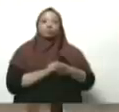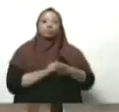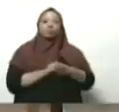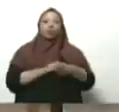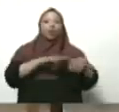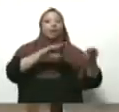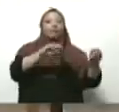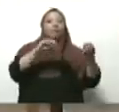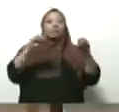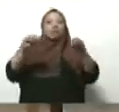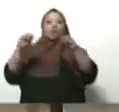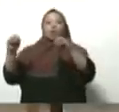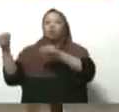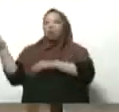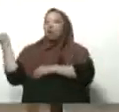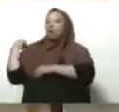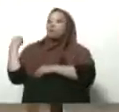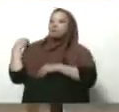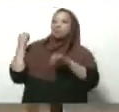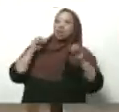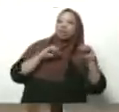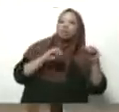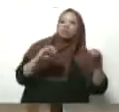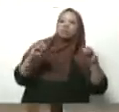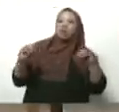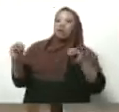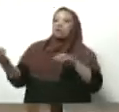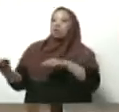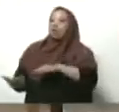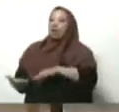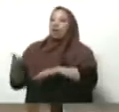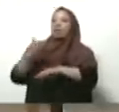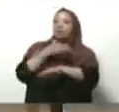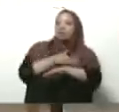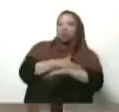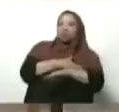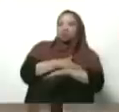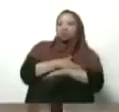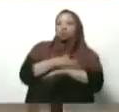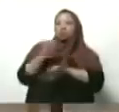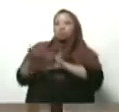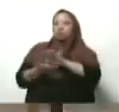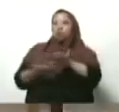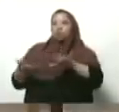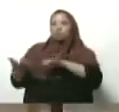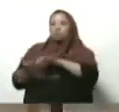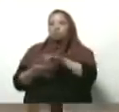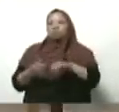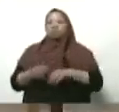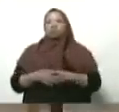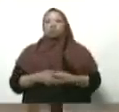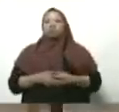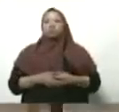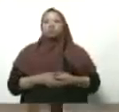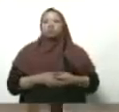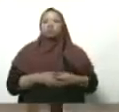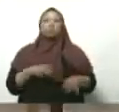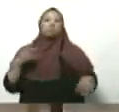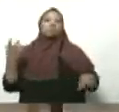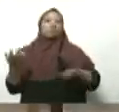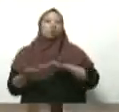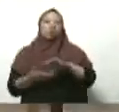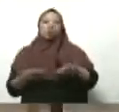que un día la alerta temprana alejar de particularmente delitos